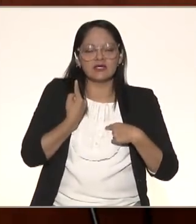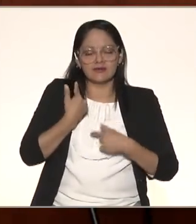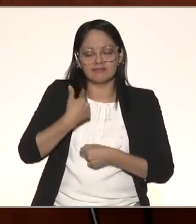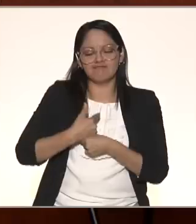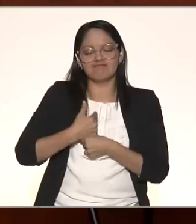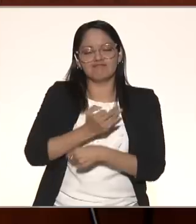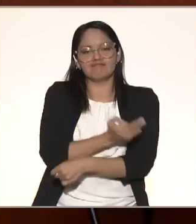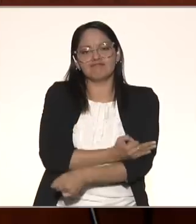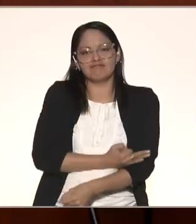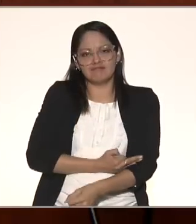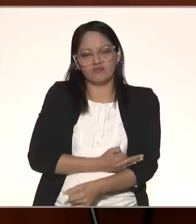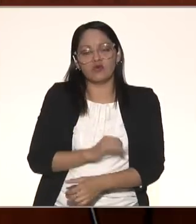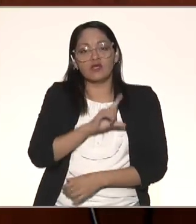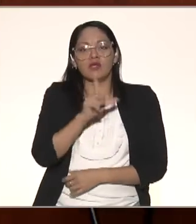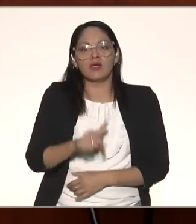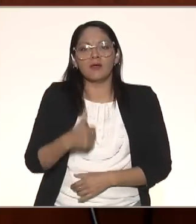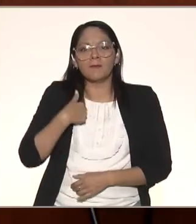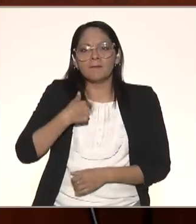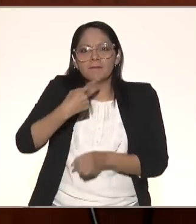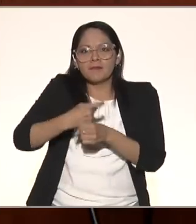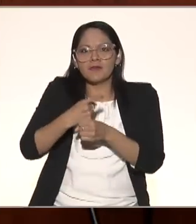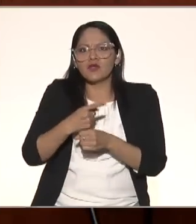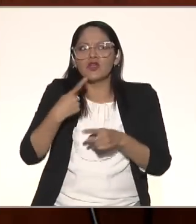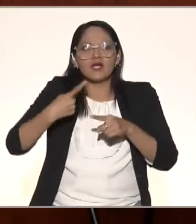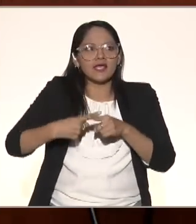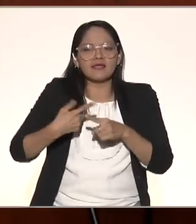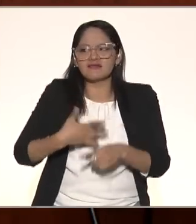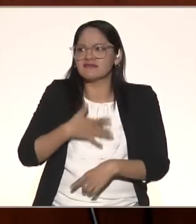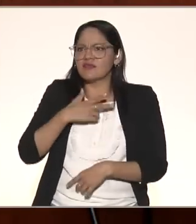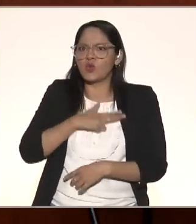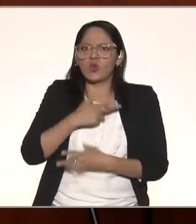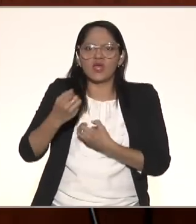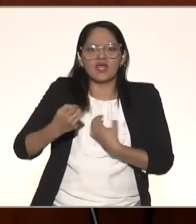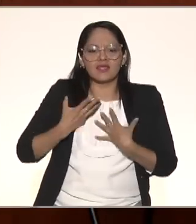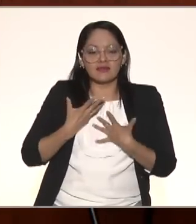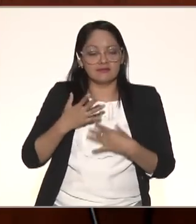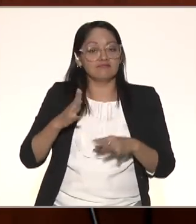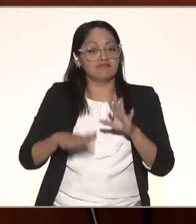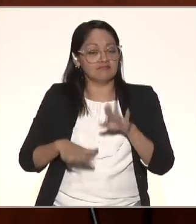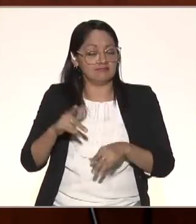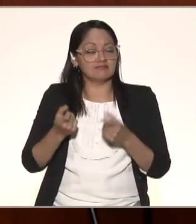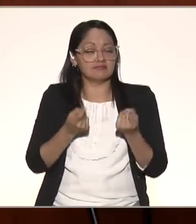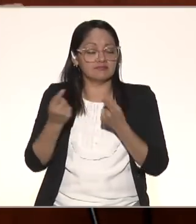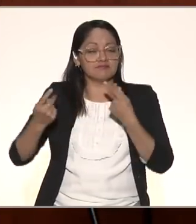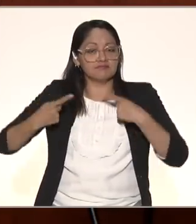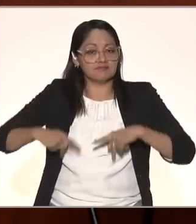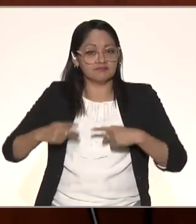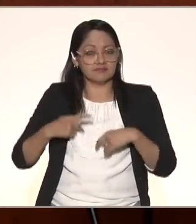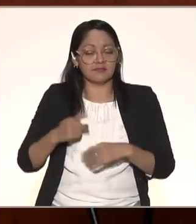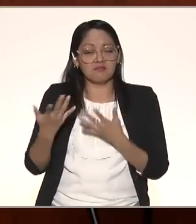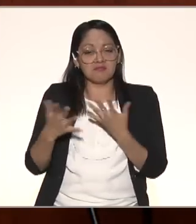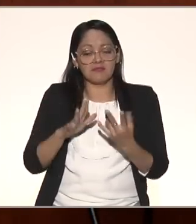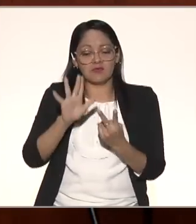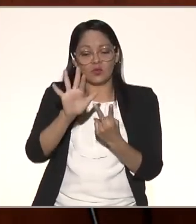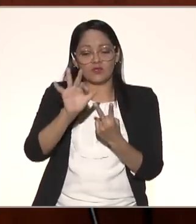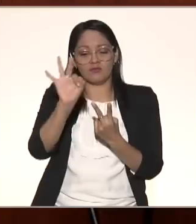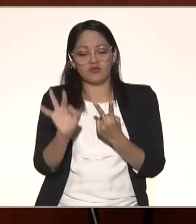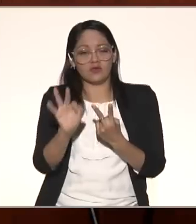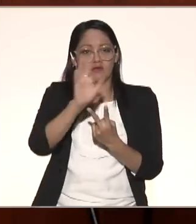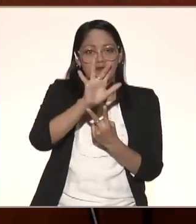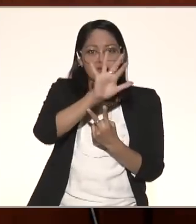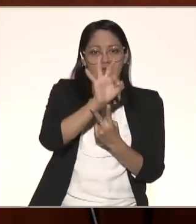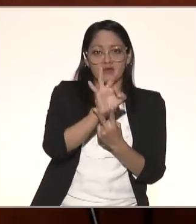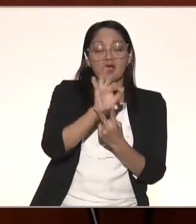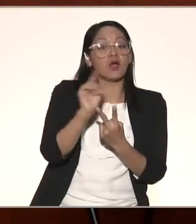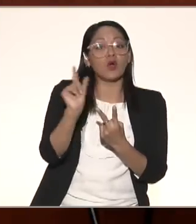un momento lo de cómo sabemos quién tiene una huella de abandono. Hay gente muy voraz, ¿no? Hablando del 50-50, hay gente que necesita